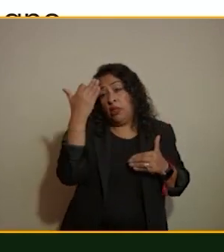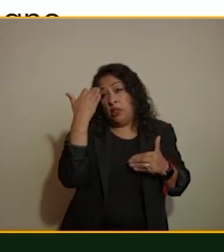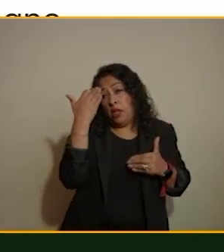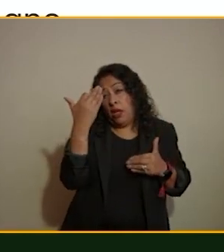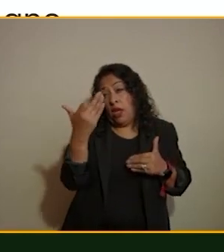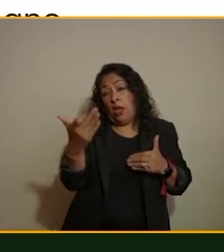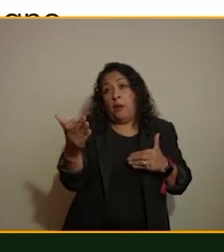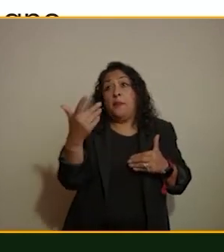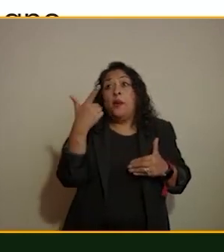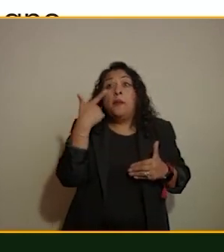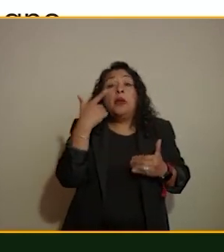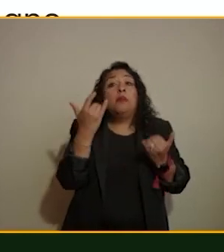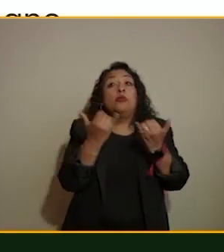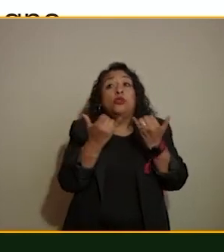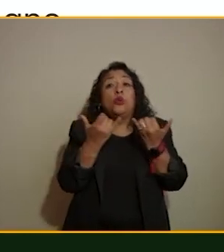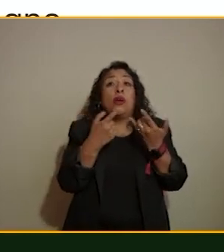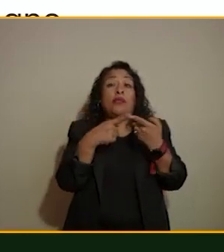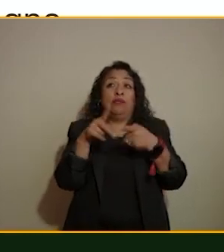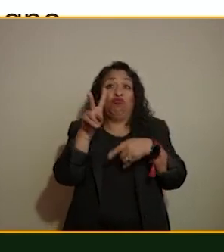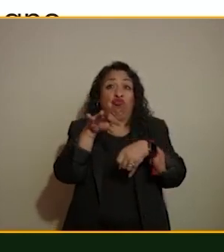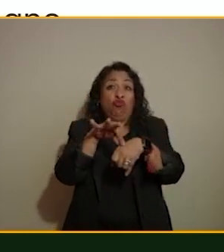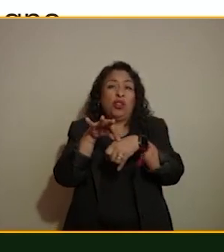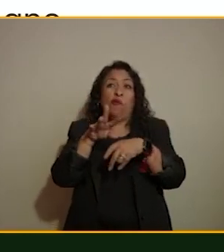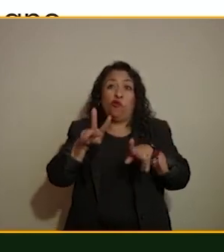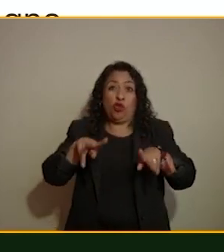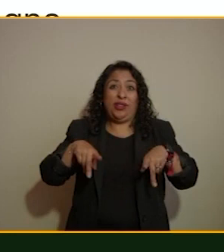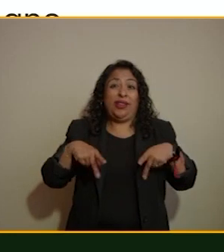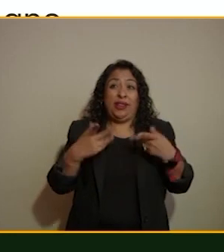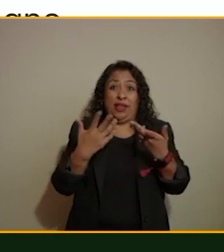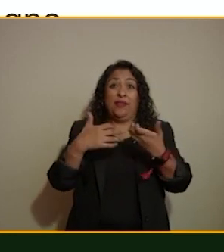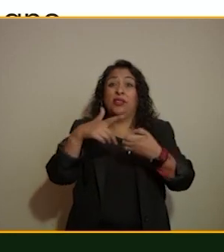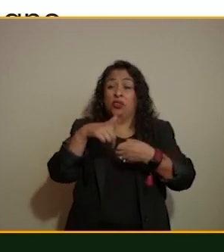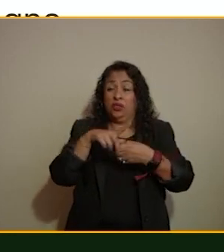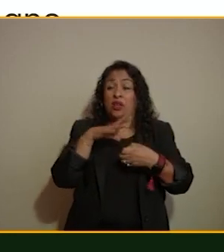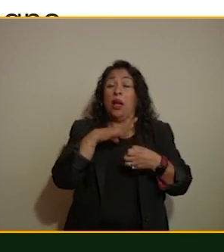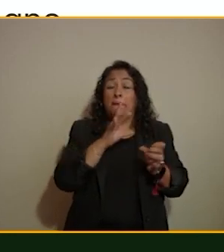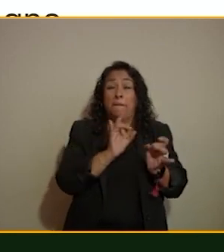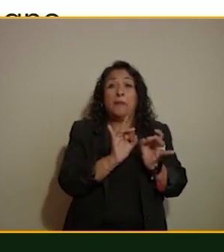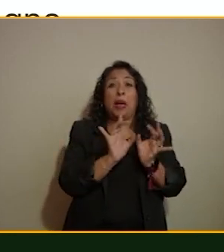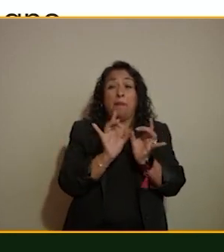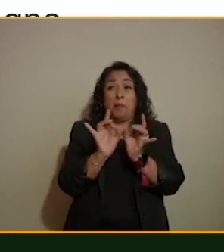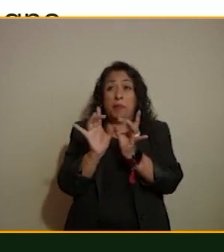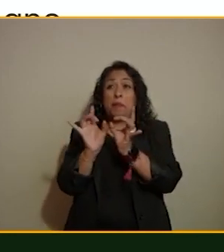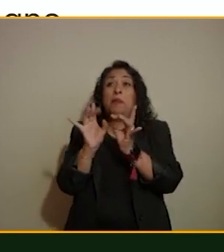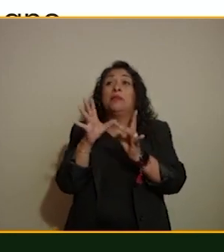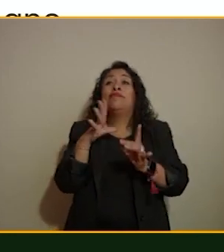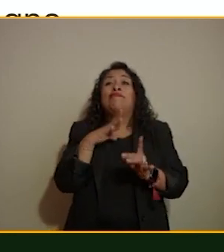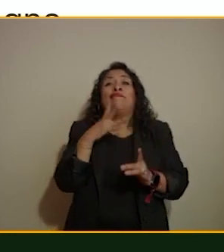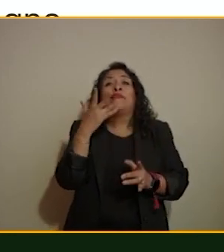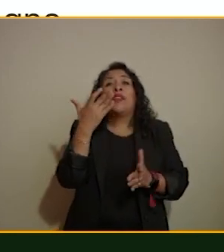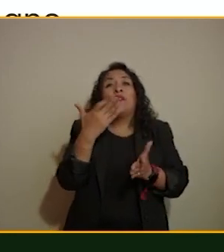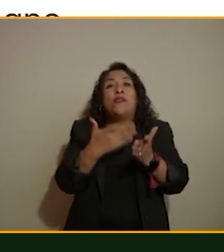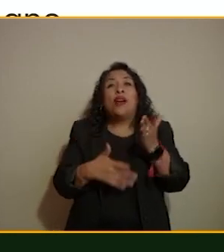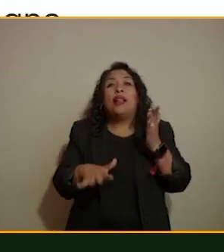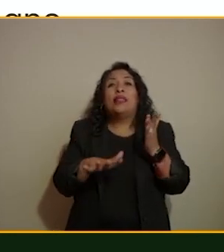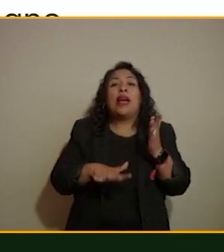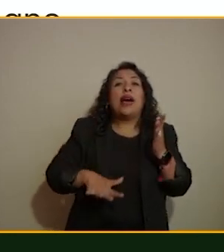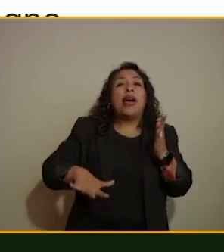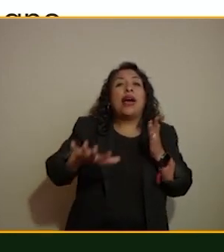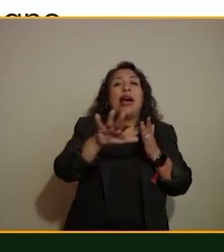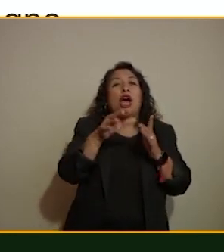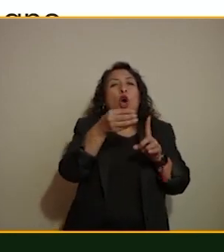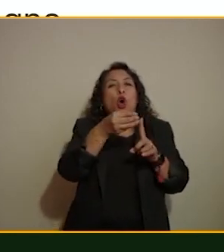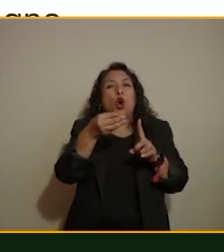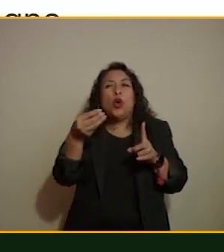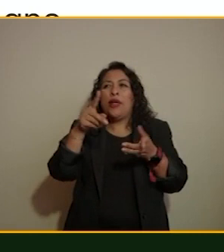estamos enfrentándonos también con diversas realidades de vulnerabilidad social. Vamos a tener esta falta de áreas específicas en